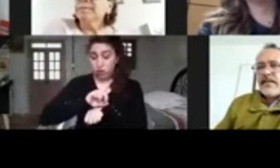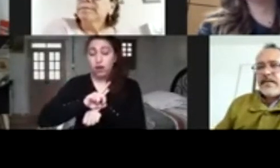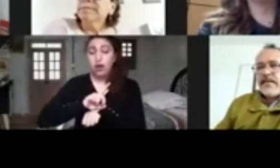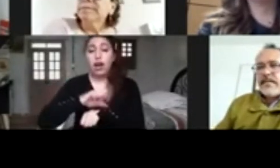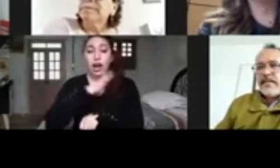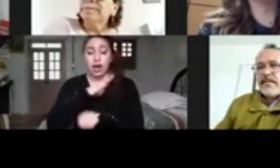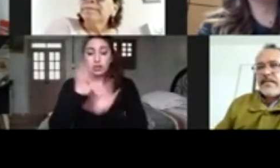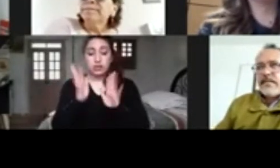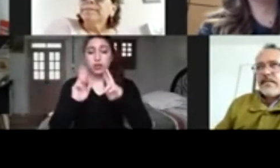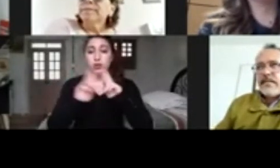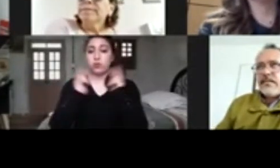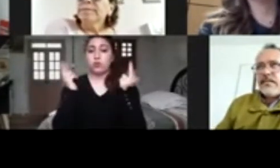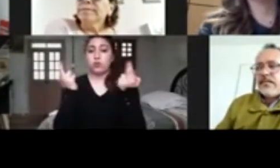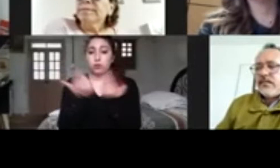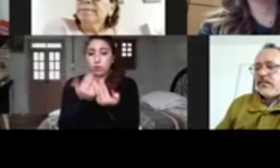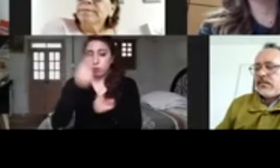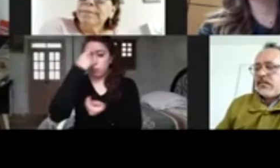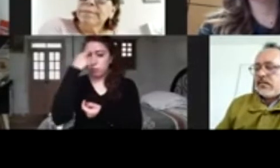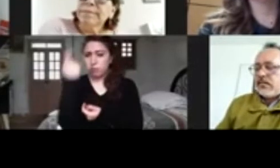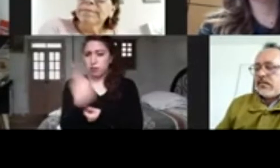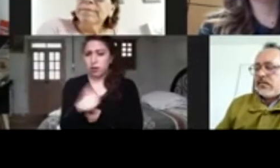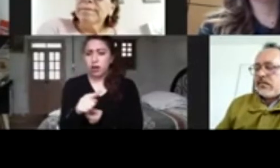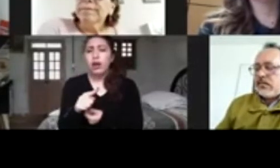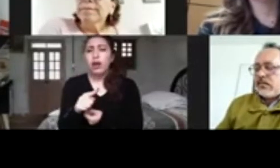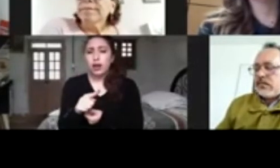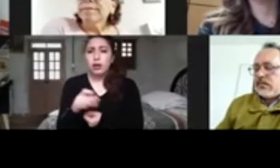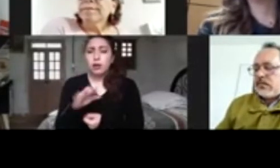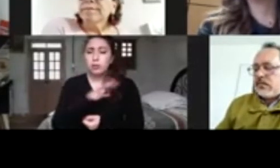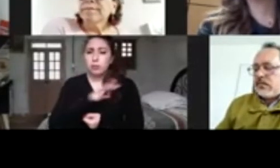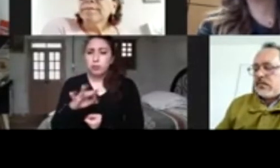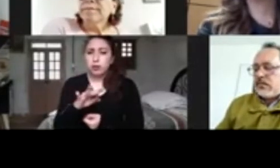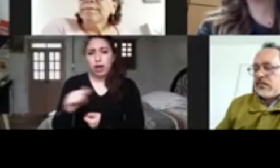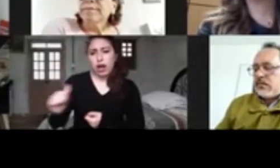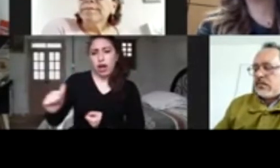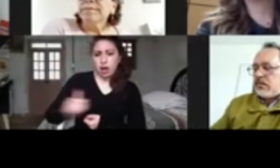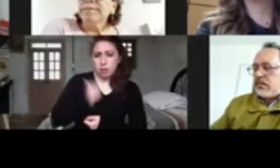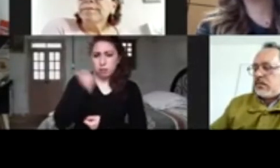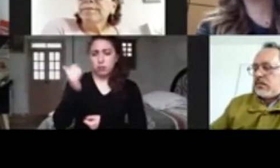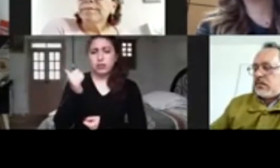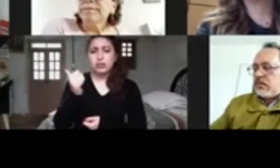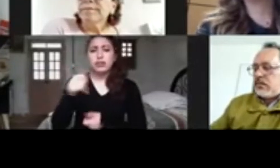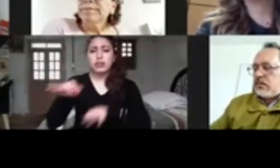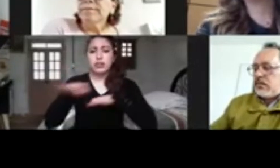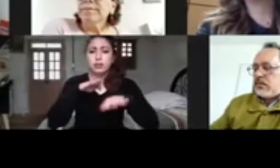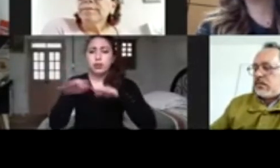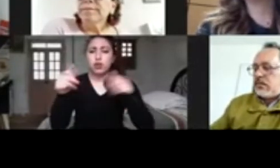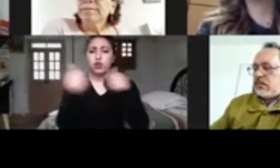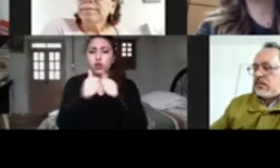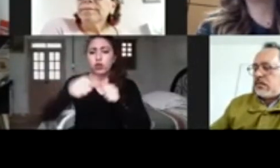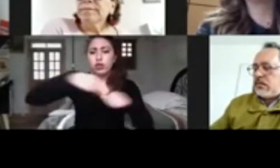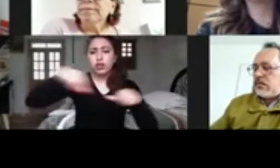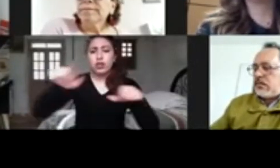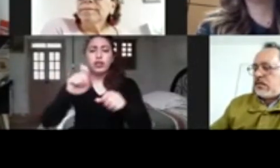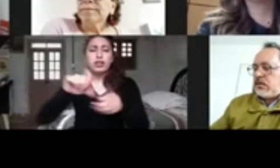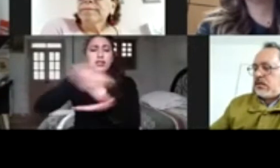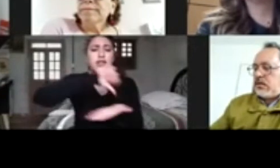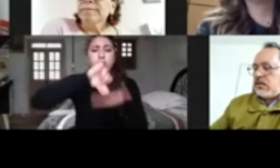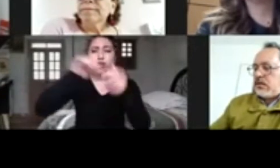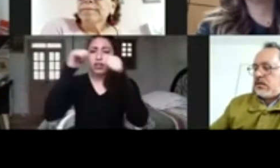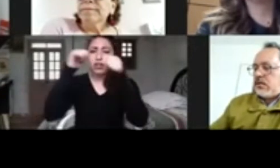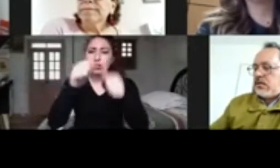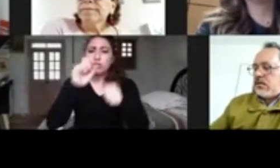inaugurar una oportunidad de trabajo con los módulos que ustedes atienden. Agradezco y celebro esta